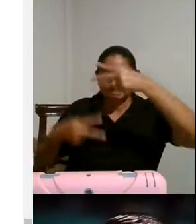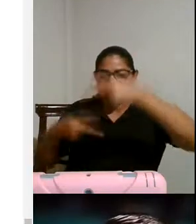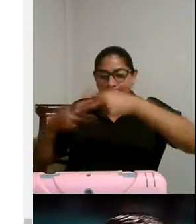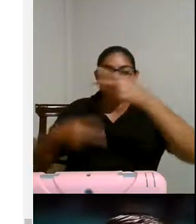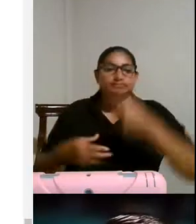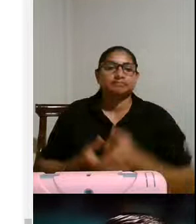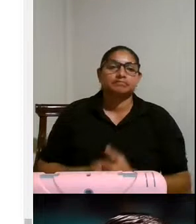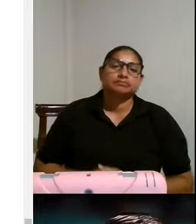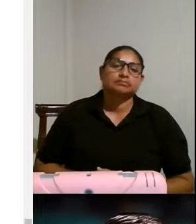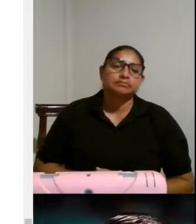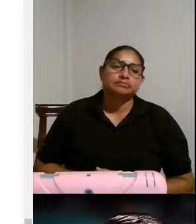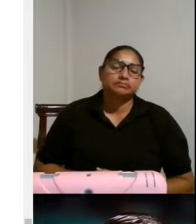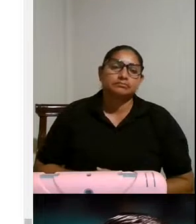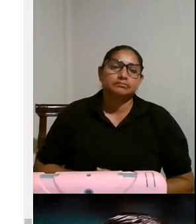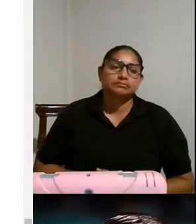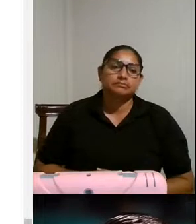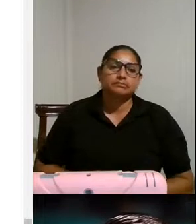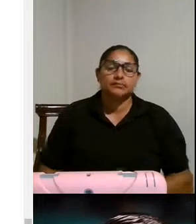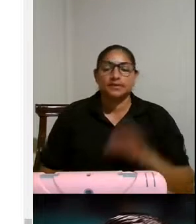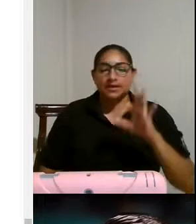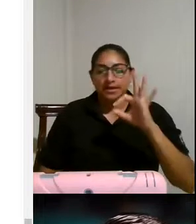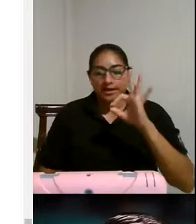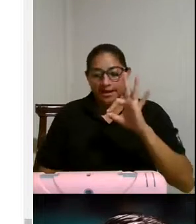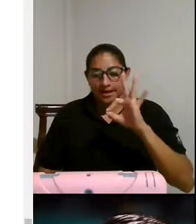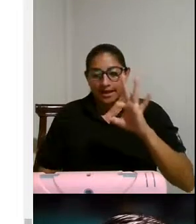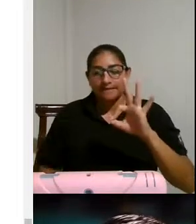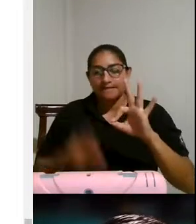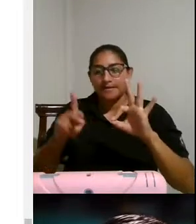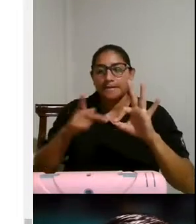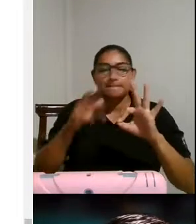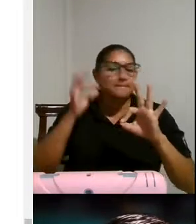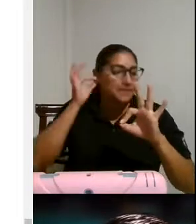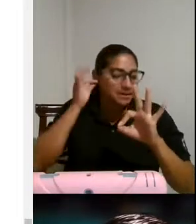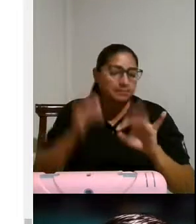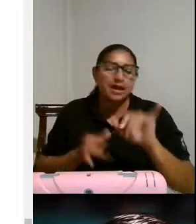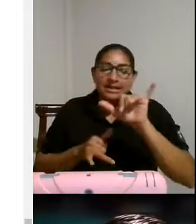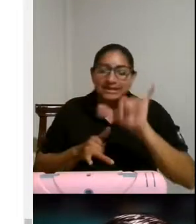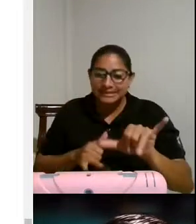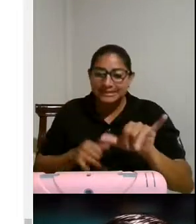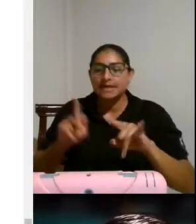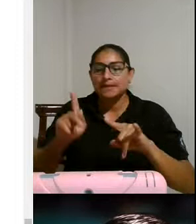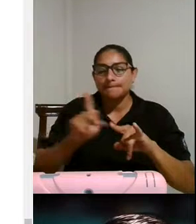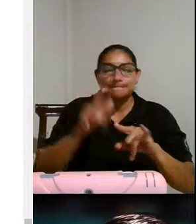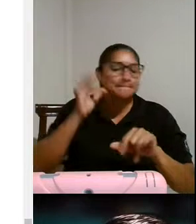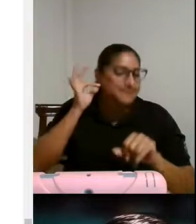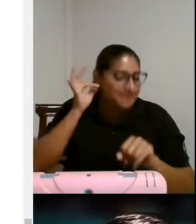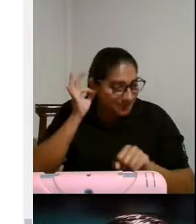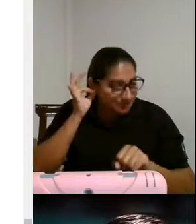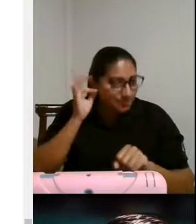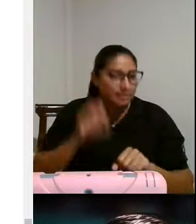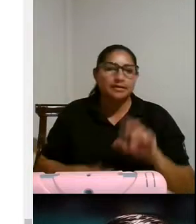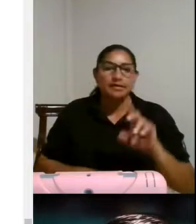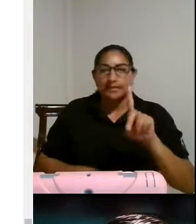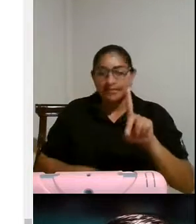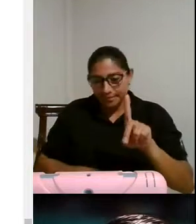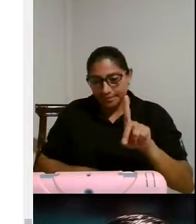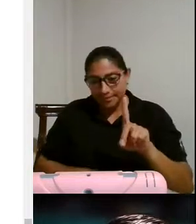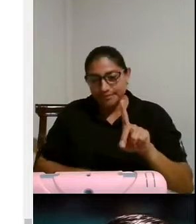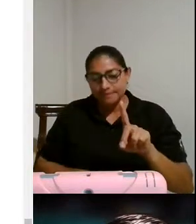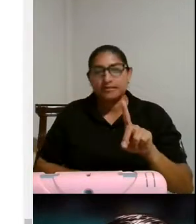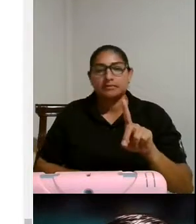derivada. F' de X, Y', de Y sobre dx, de F sobre